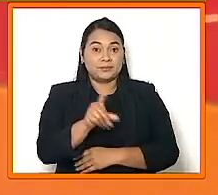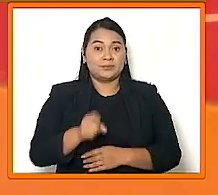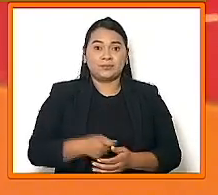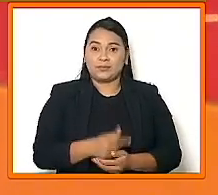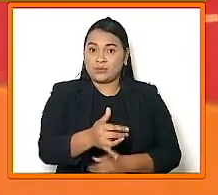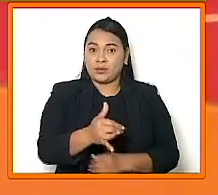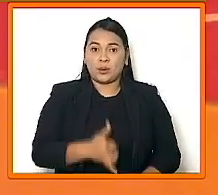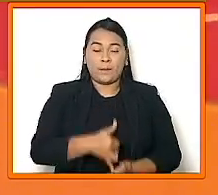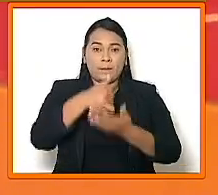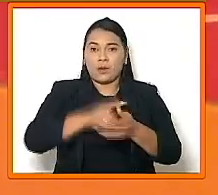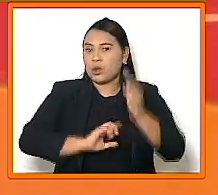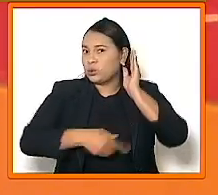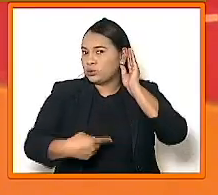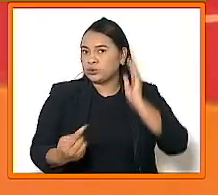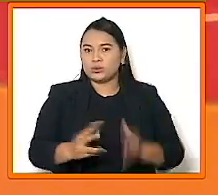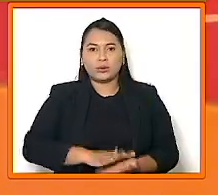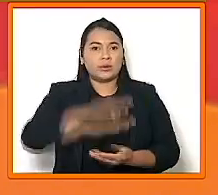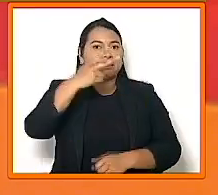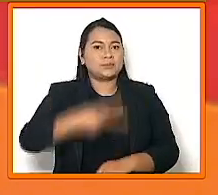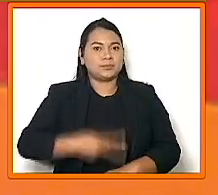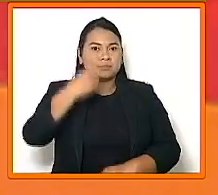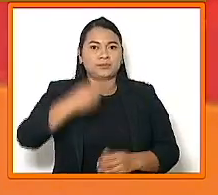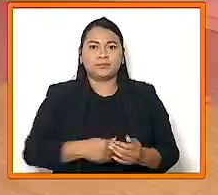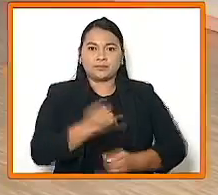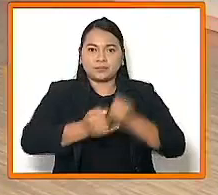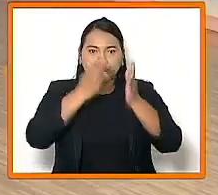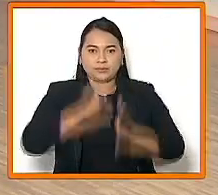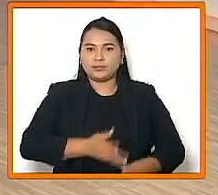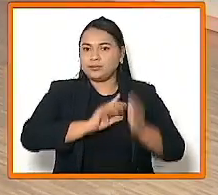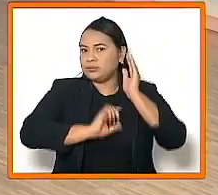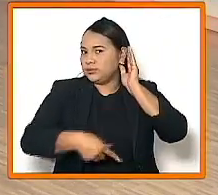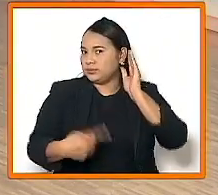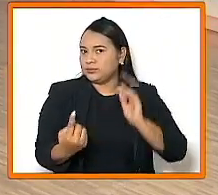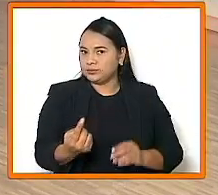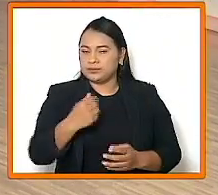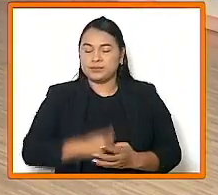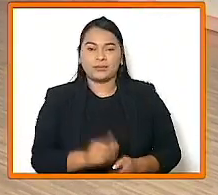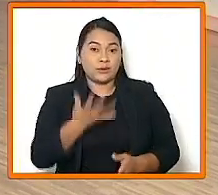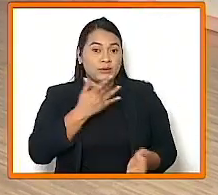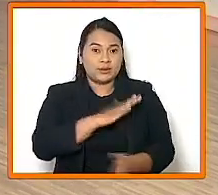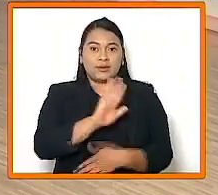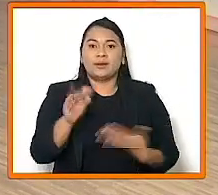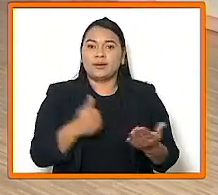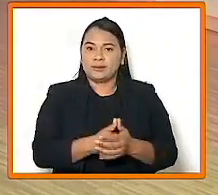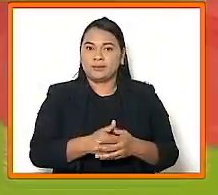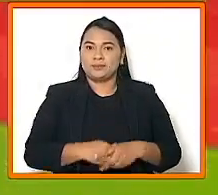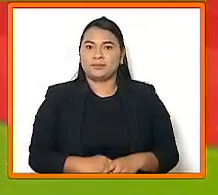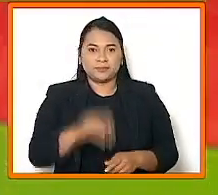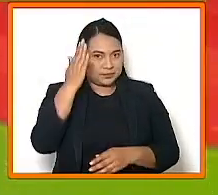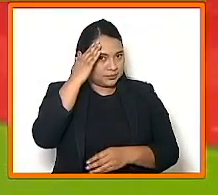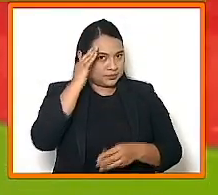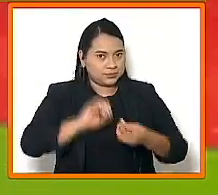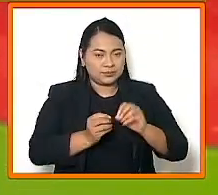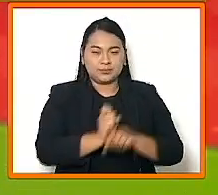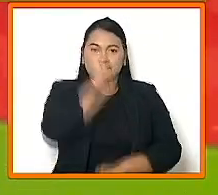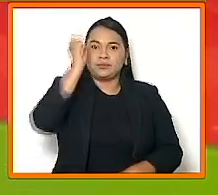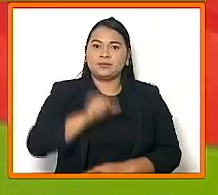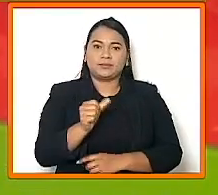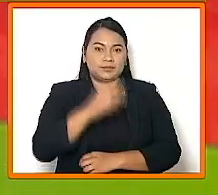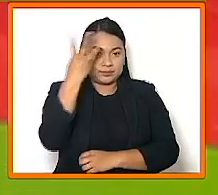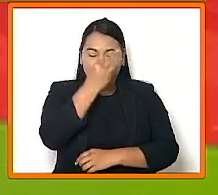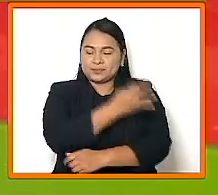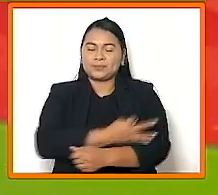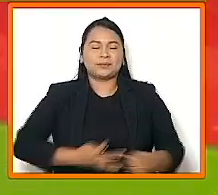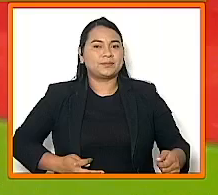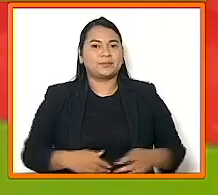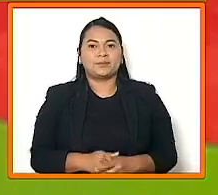2X. Recuerda, tu premio se multiplica por 2 en Diaria, pero si sos jugador para más 1, te deseo muchísima suerte. El número favorecido en esta hermosa tarde